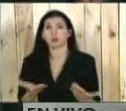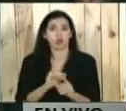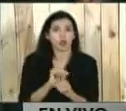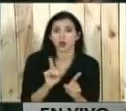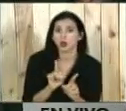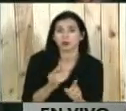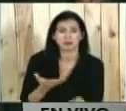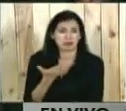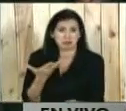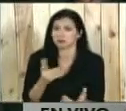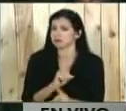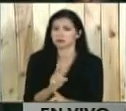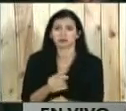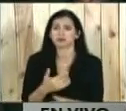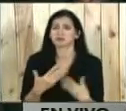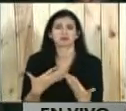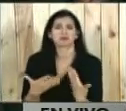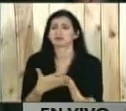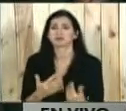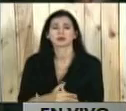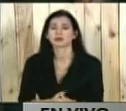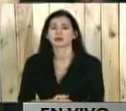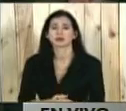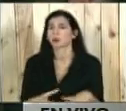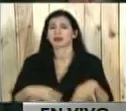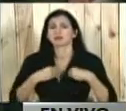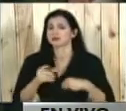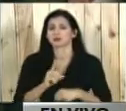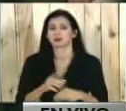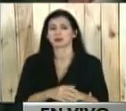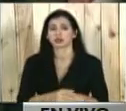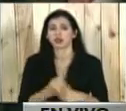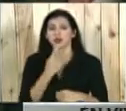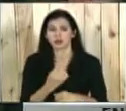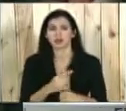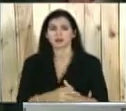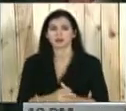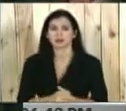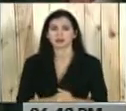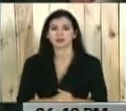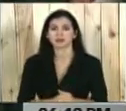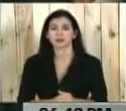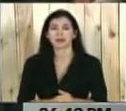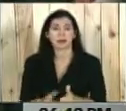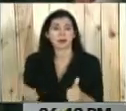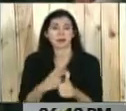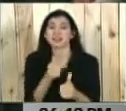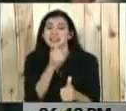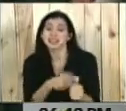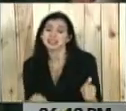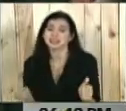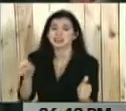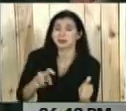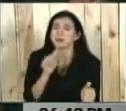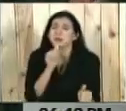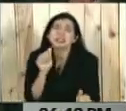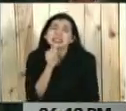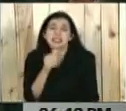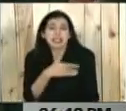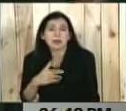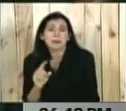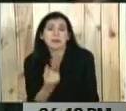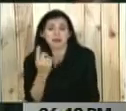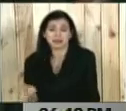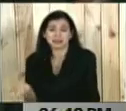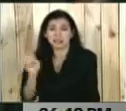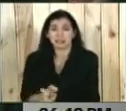la prepotencia no, ni la soberbia cabe aquí. Por eso yo dije aquí, el primero que se quiere sentar en esa mesa soy yo. Y así